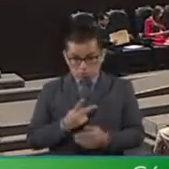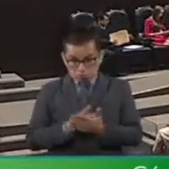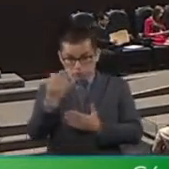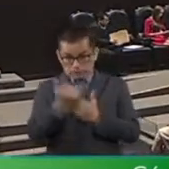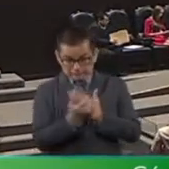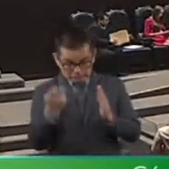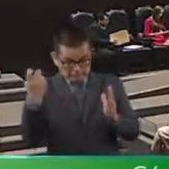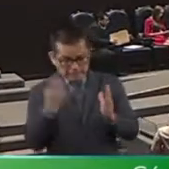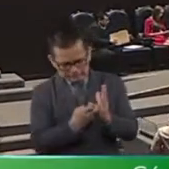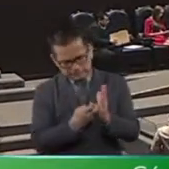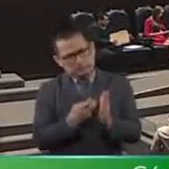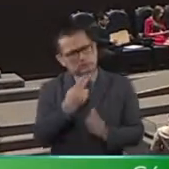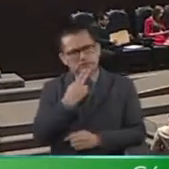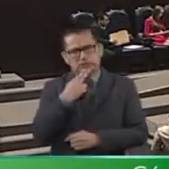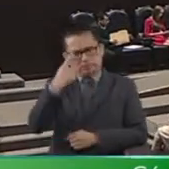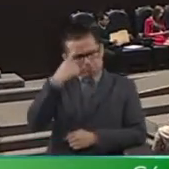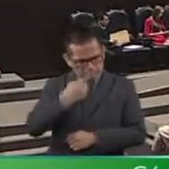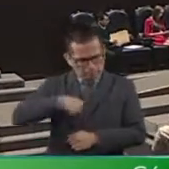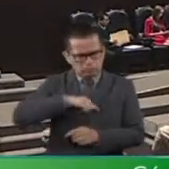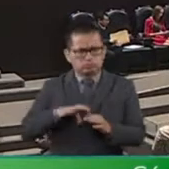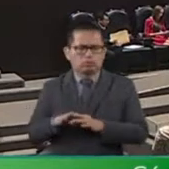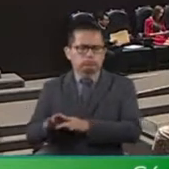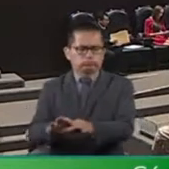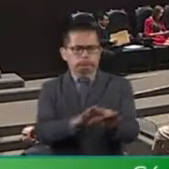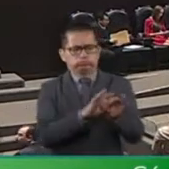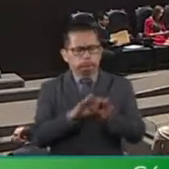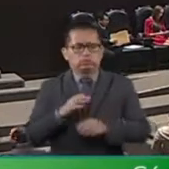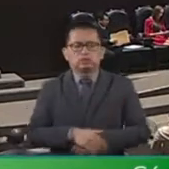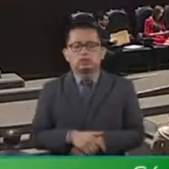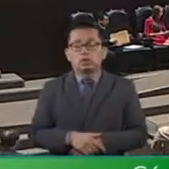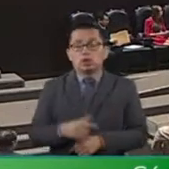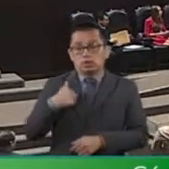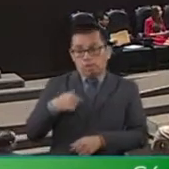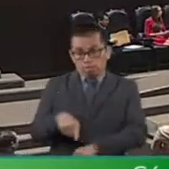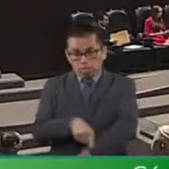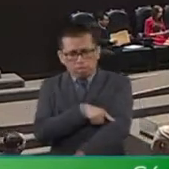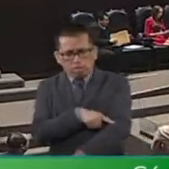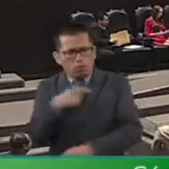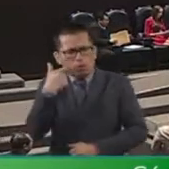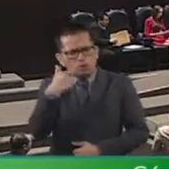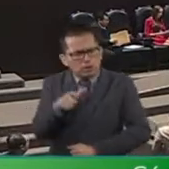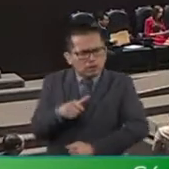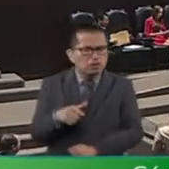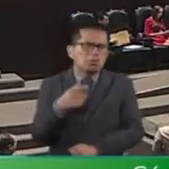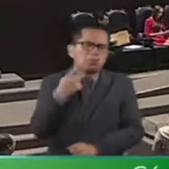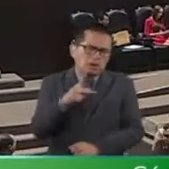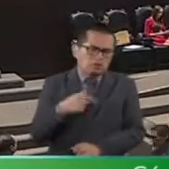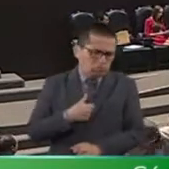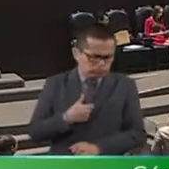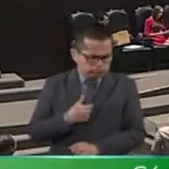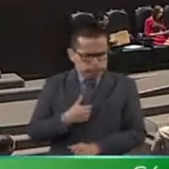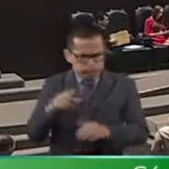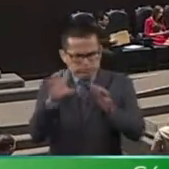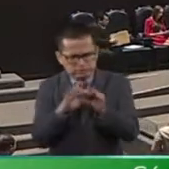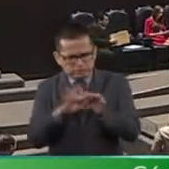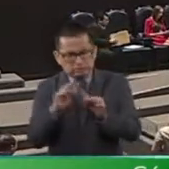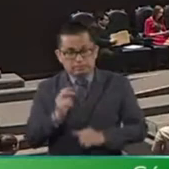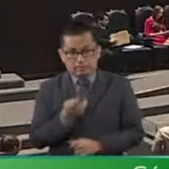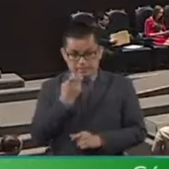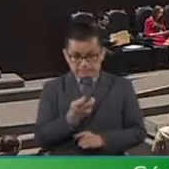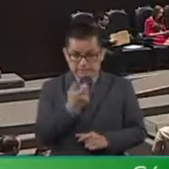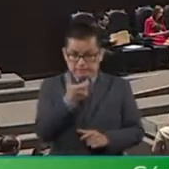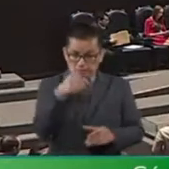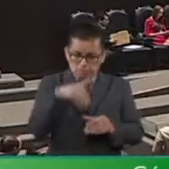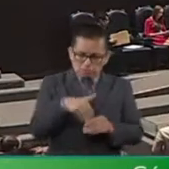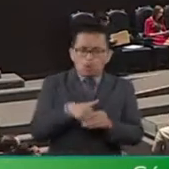llamarnos a la unión. No quiero alargarme más, pero sí quisiera decirles que este fondo se quiere sustentar de 4 fuentes